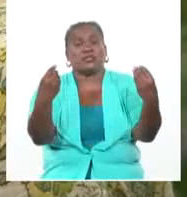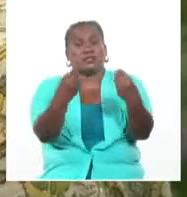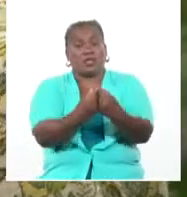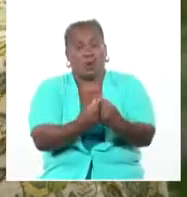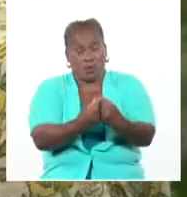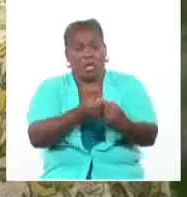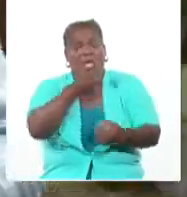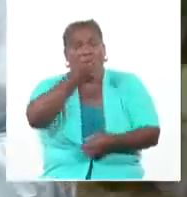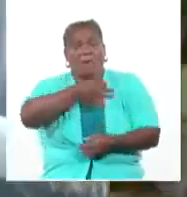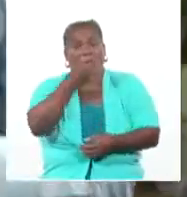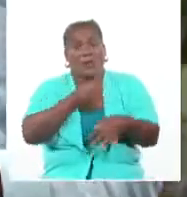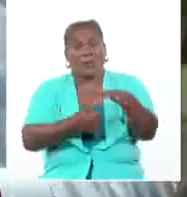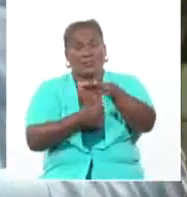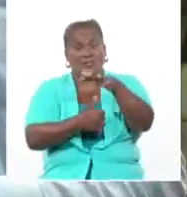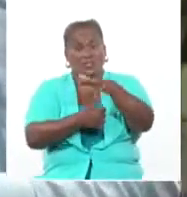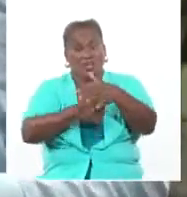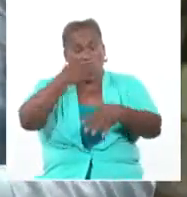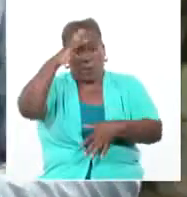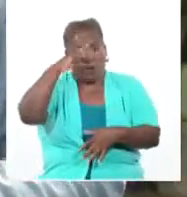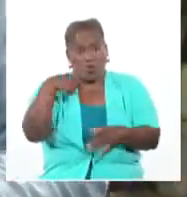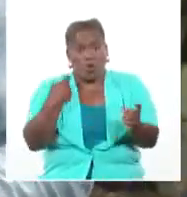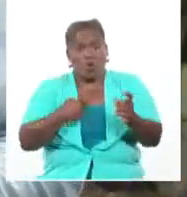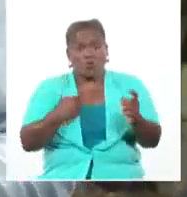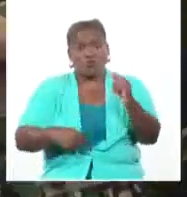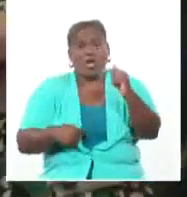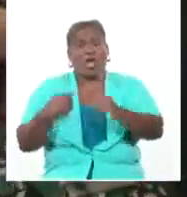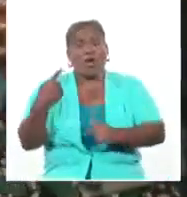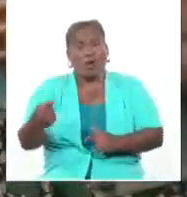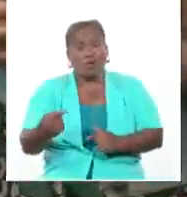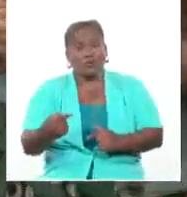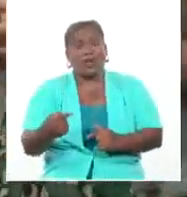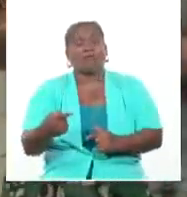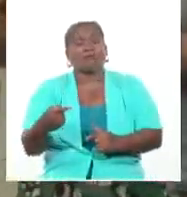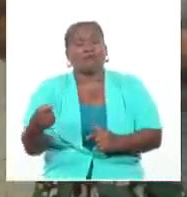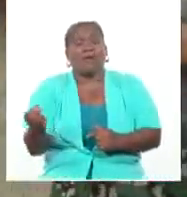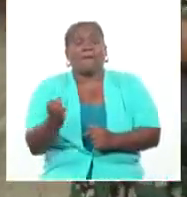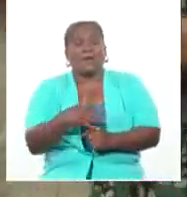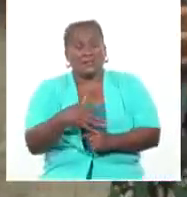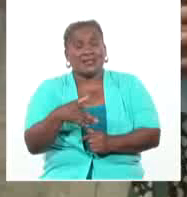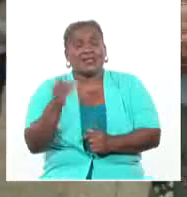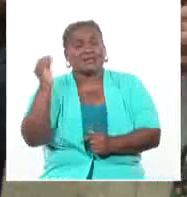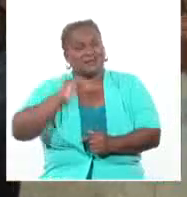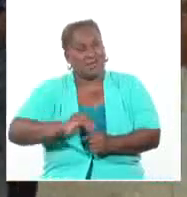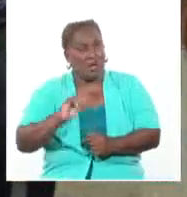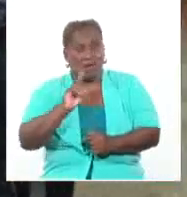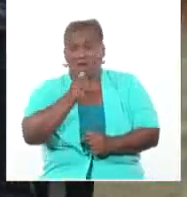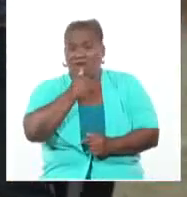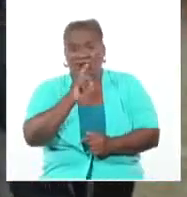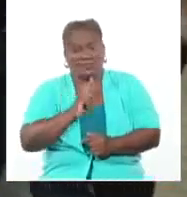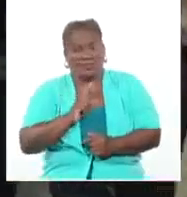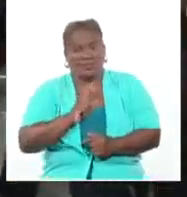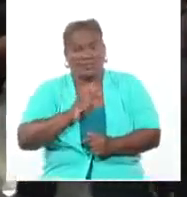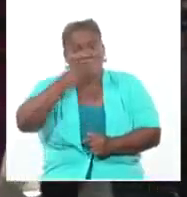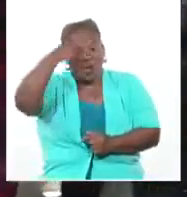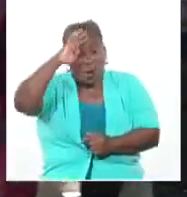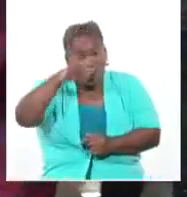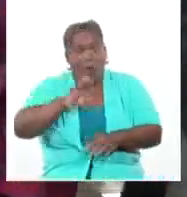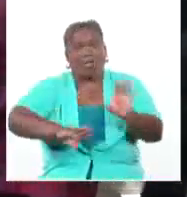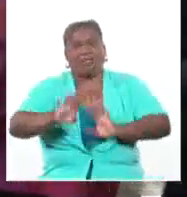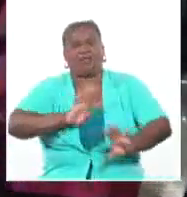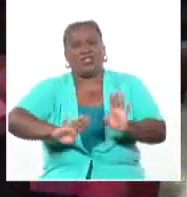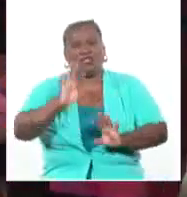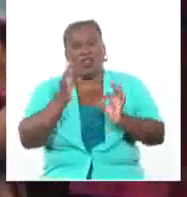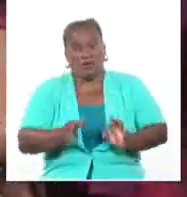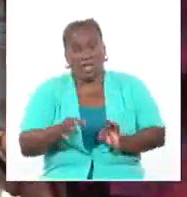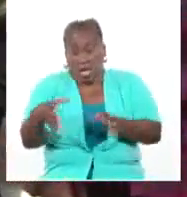el mandatario cubano. Luchar contra la mentira tiene un precio, y todos nosotros estamos pagando ese precio defendiendo la verdad. Pero es lo más digno